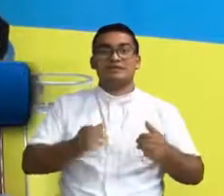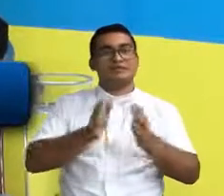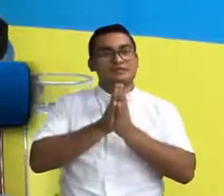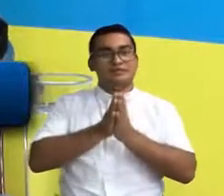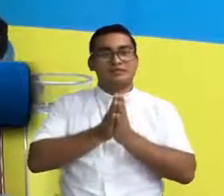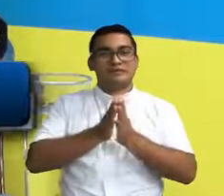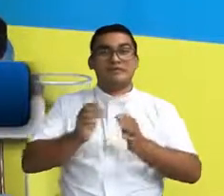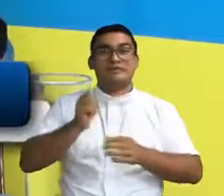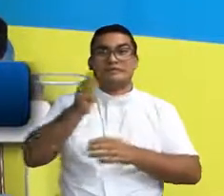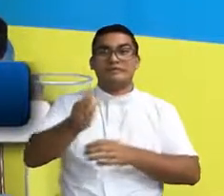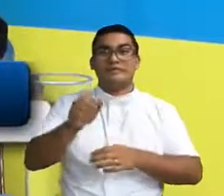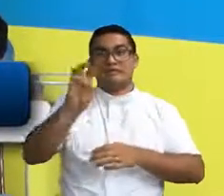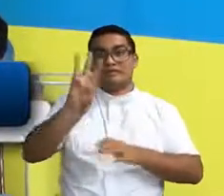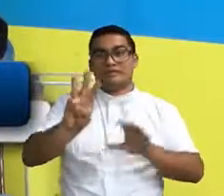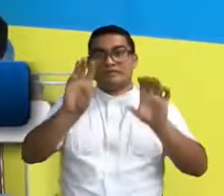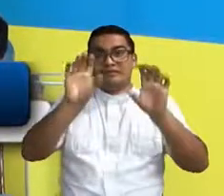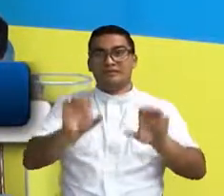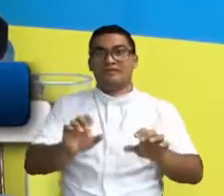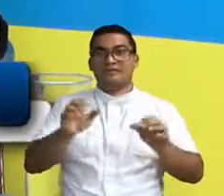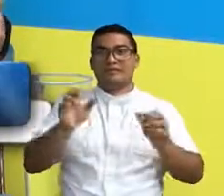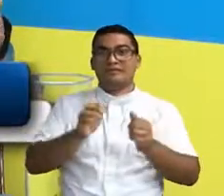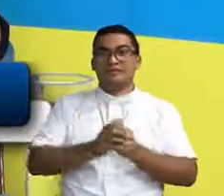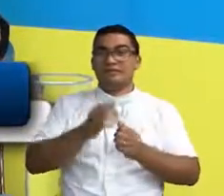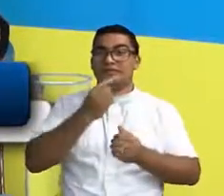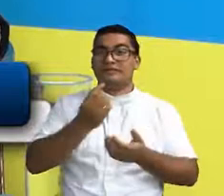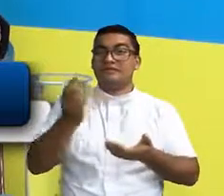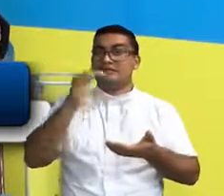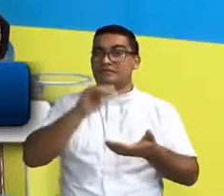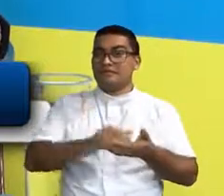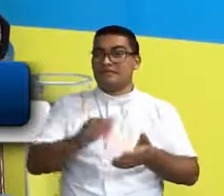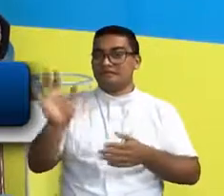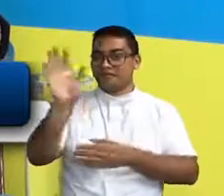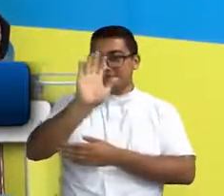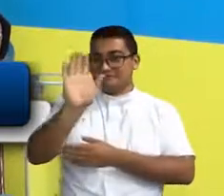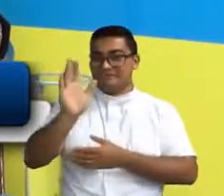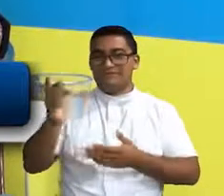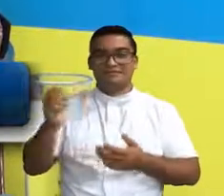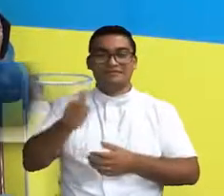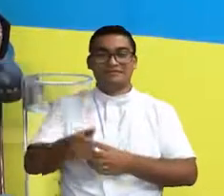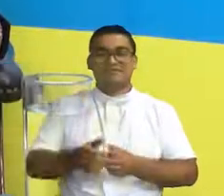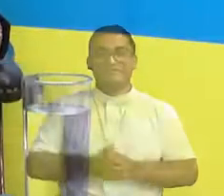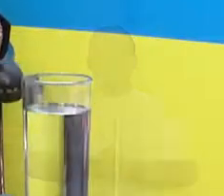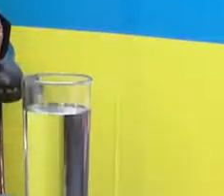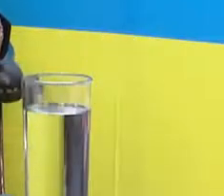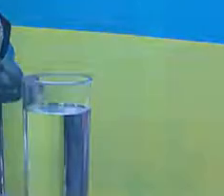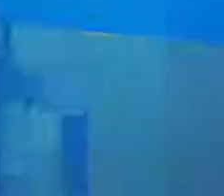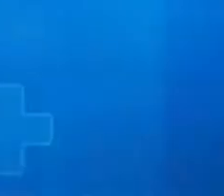sintonice el día de mañana a partir de las 3 de la tarde en una edición más. Nos vemos hasta mañana.